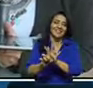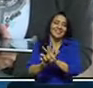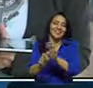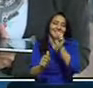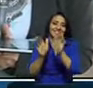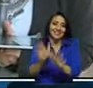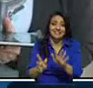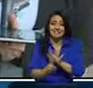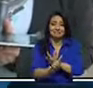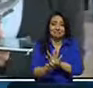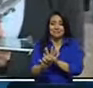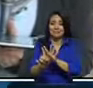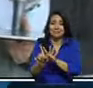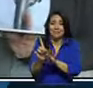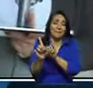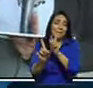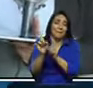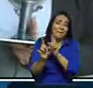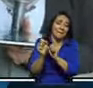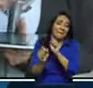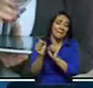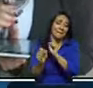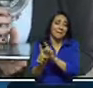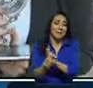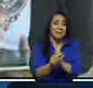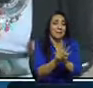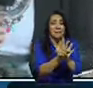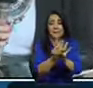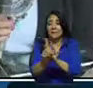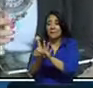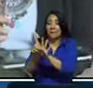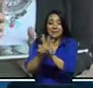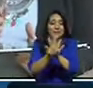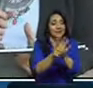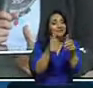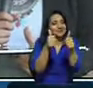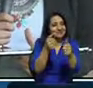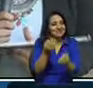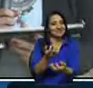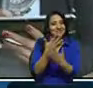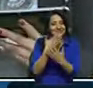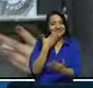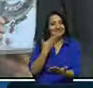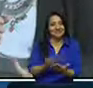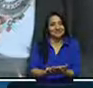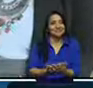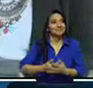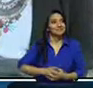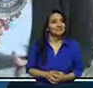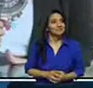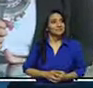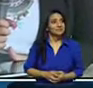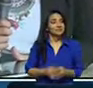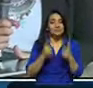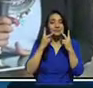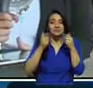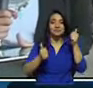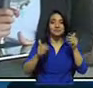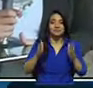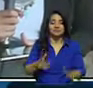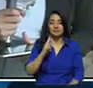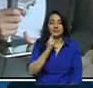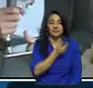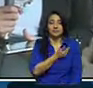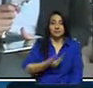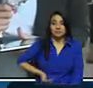de los candidatos. Por supuesto, y claro, corriendo detrás de ellos. Muy buena información. Entonces, no he visto yo a la candidata a la vicepresidencia